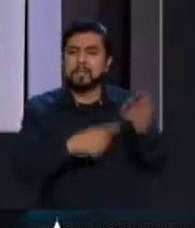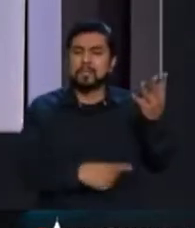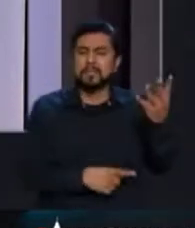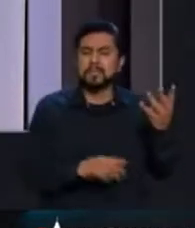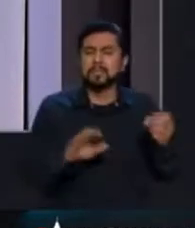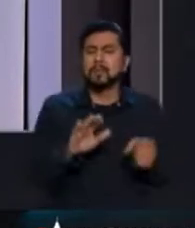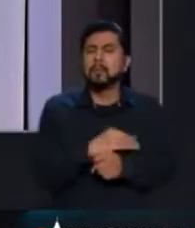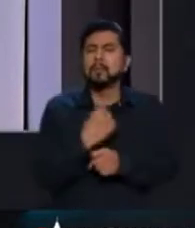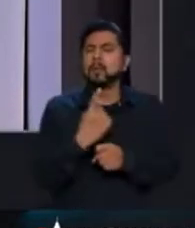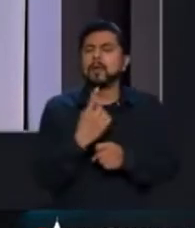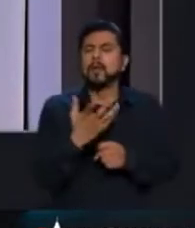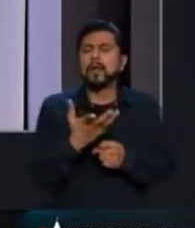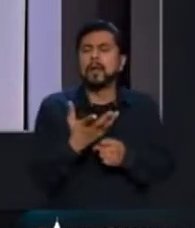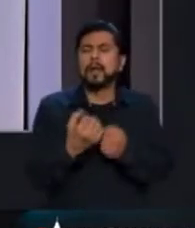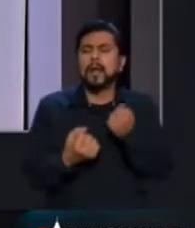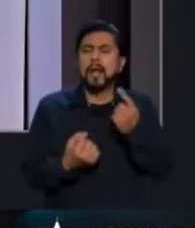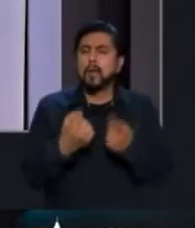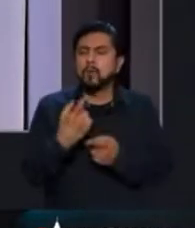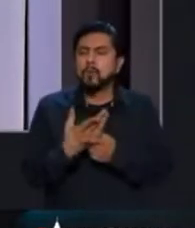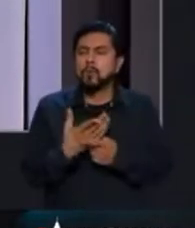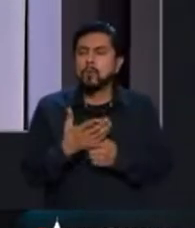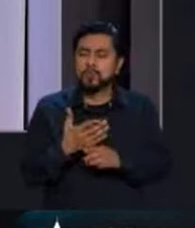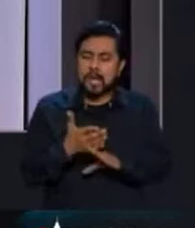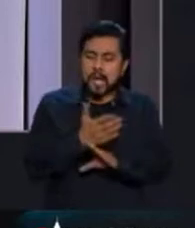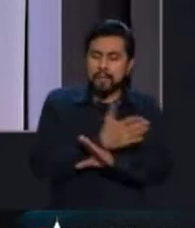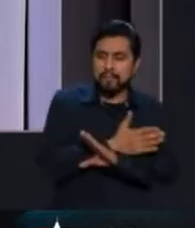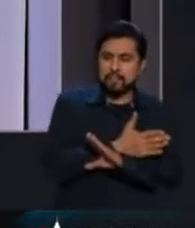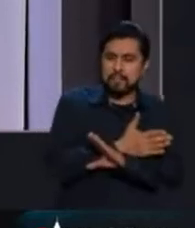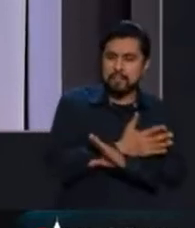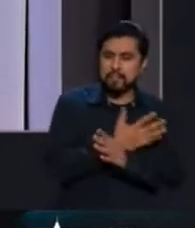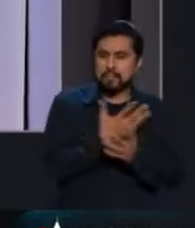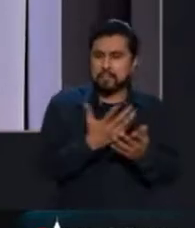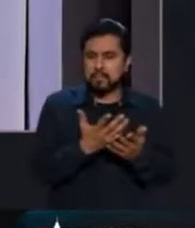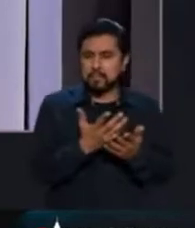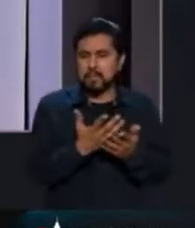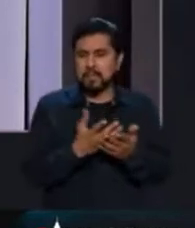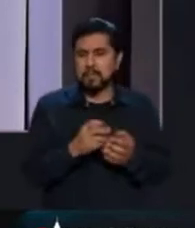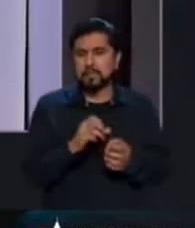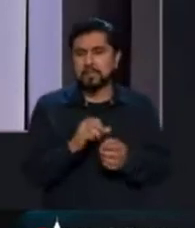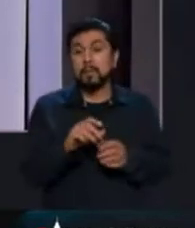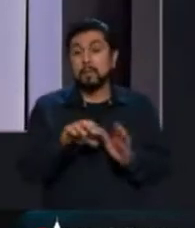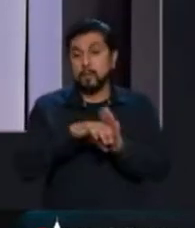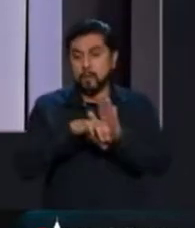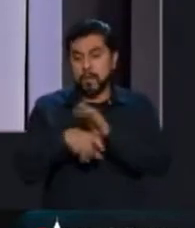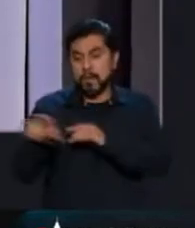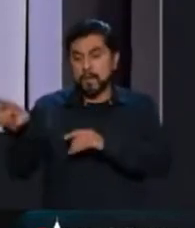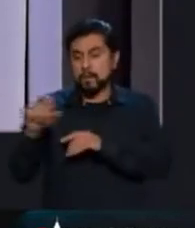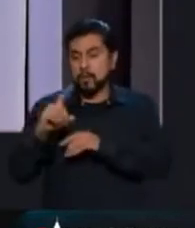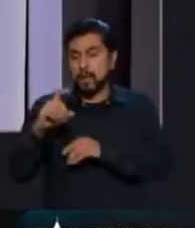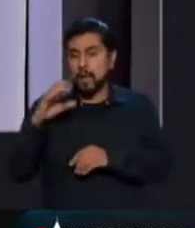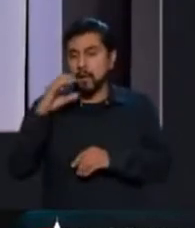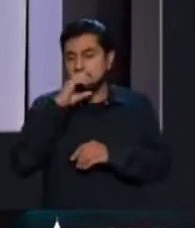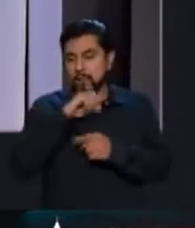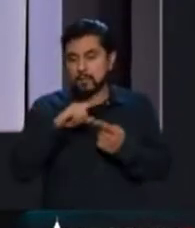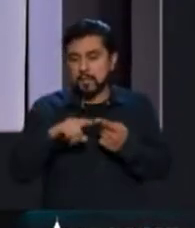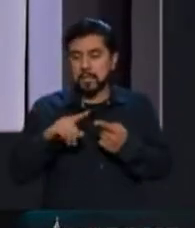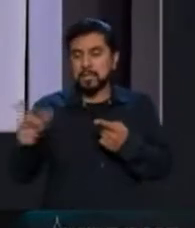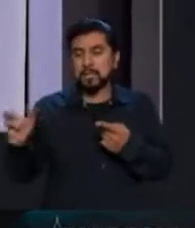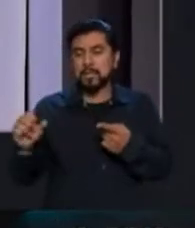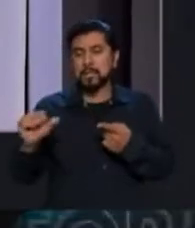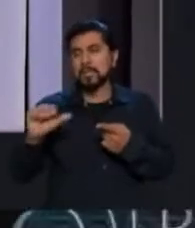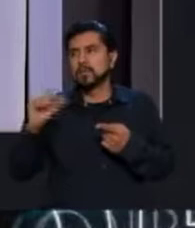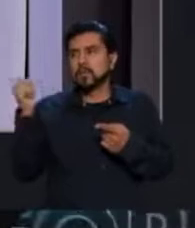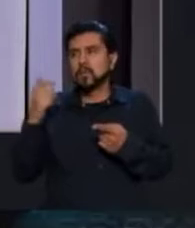campaña, otras se dan durante la campaña. Por ejemplo, está el tema de los audios de Alito. En Aguascalientes también hay un